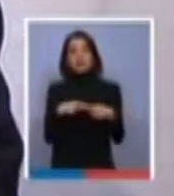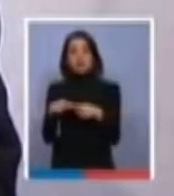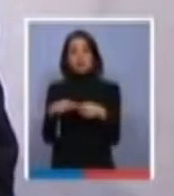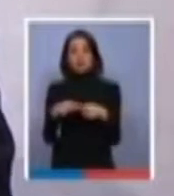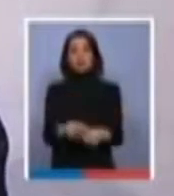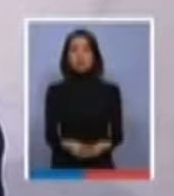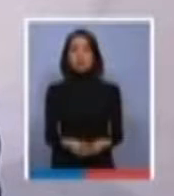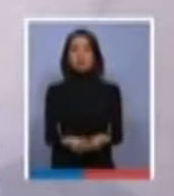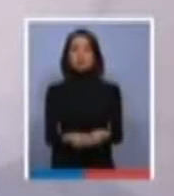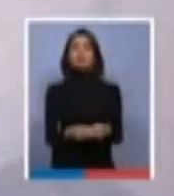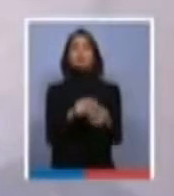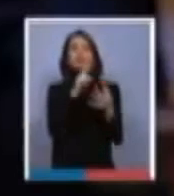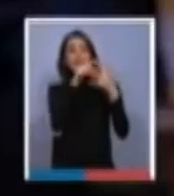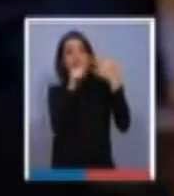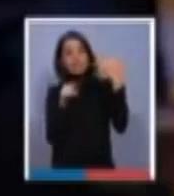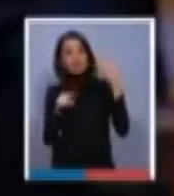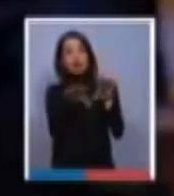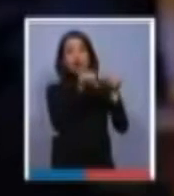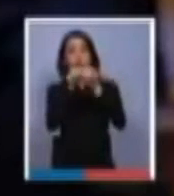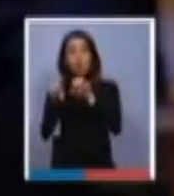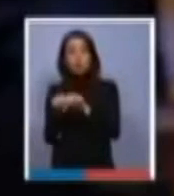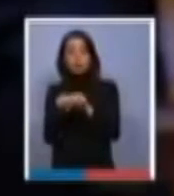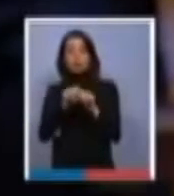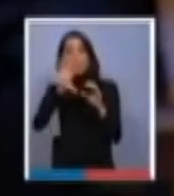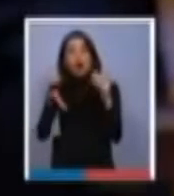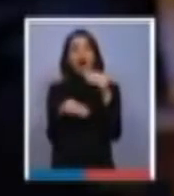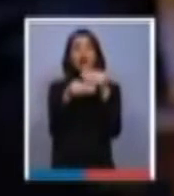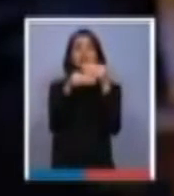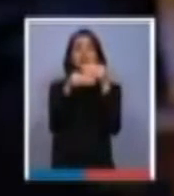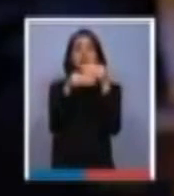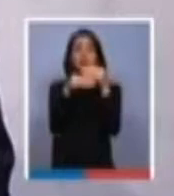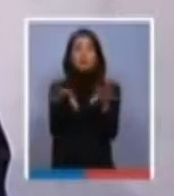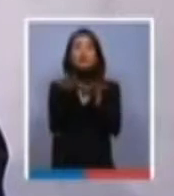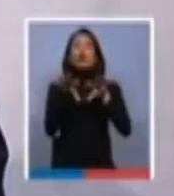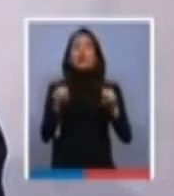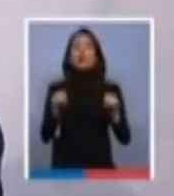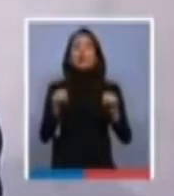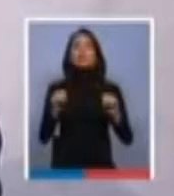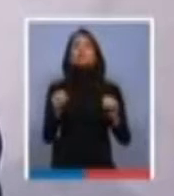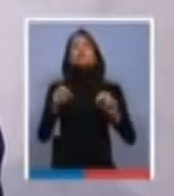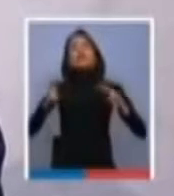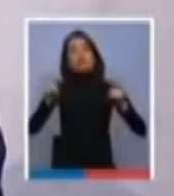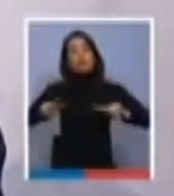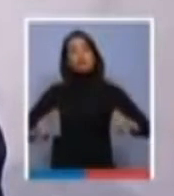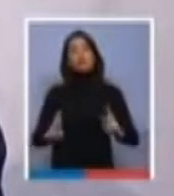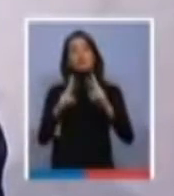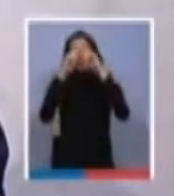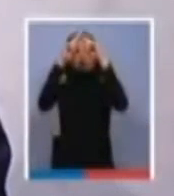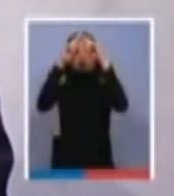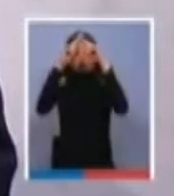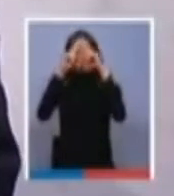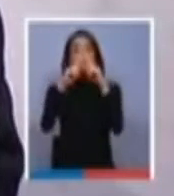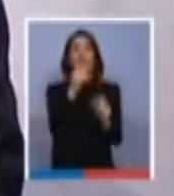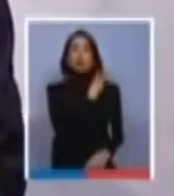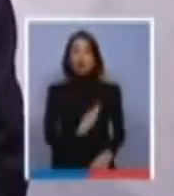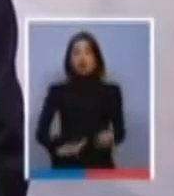bimodal que hoy día nos permite diariamente estar en contacto con el resto del país por territorio chileno